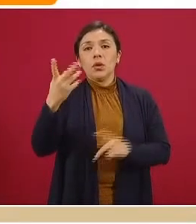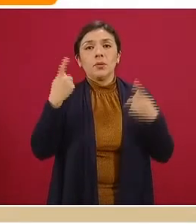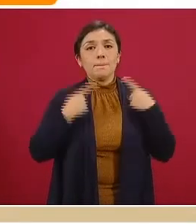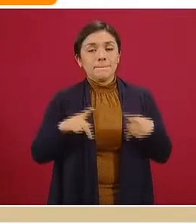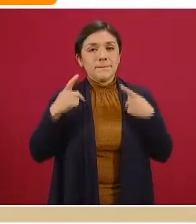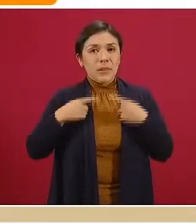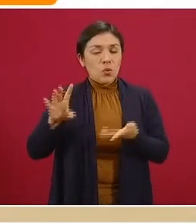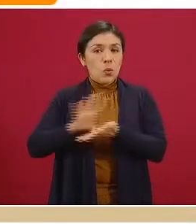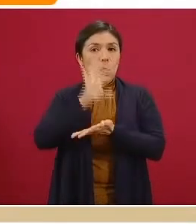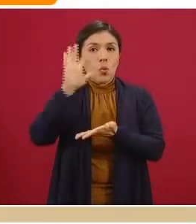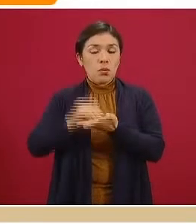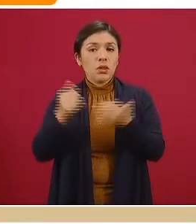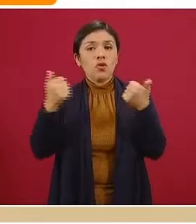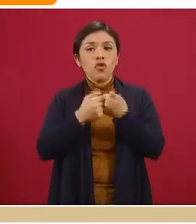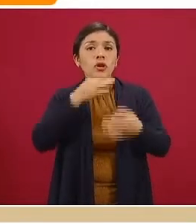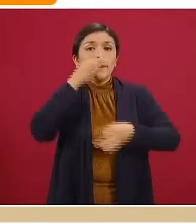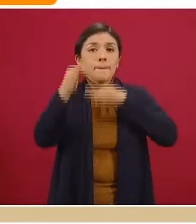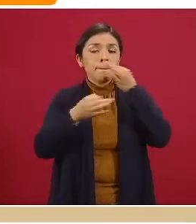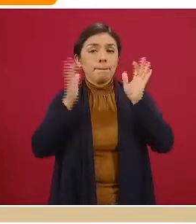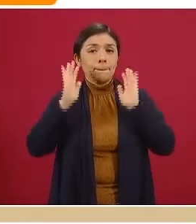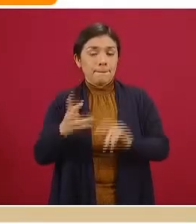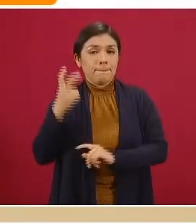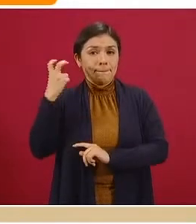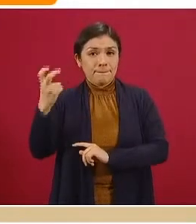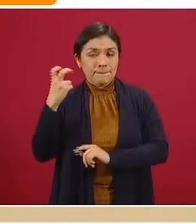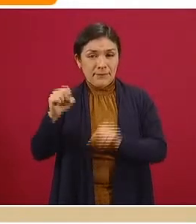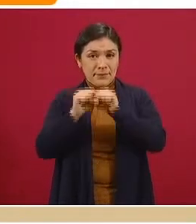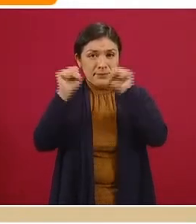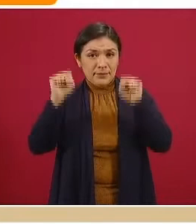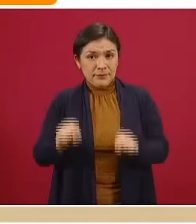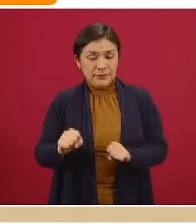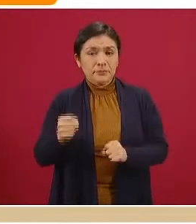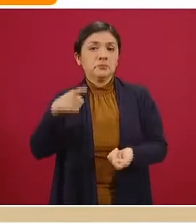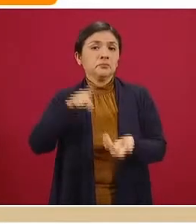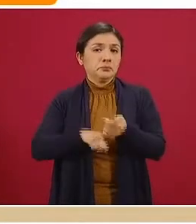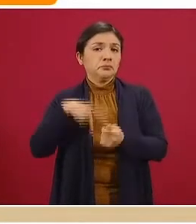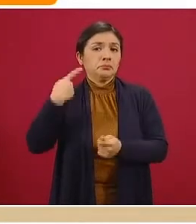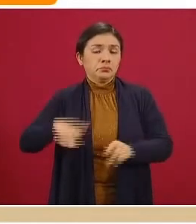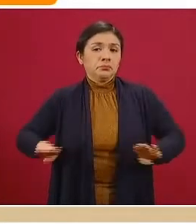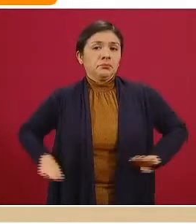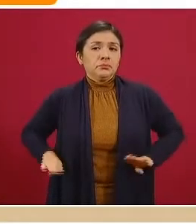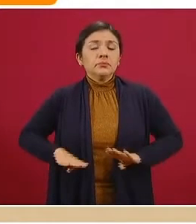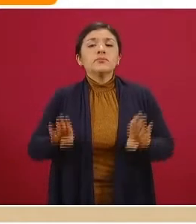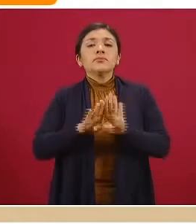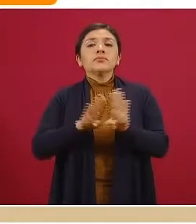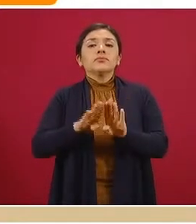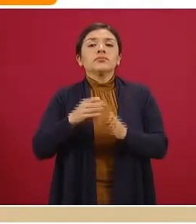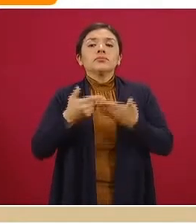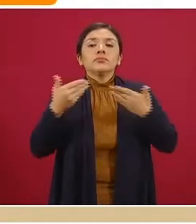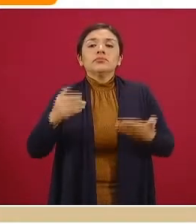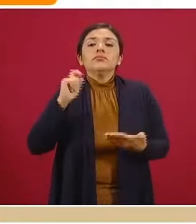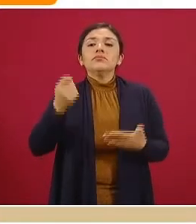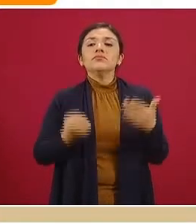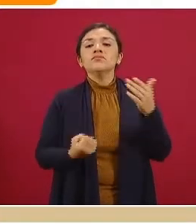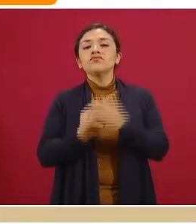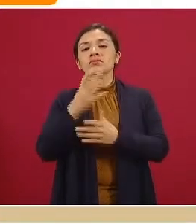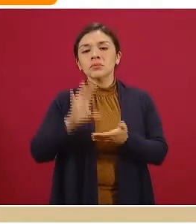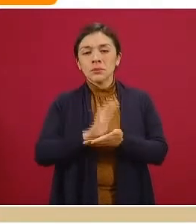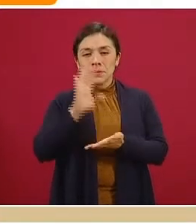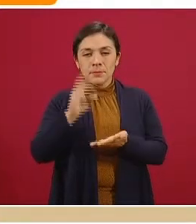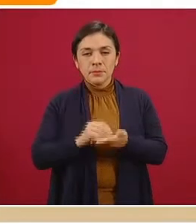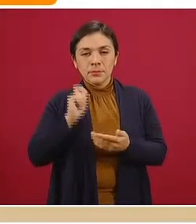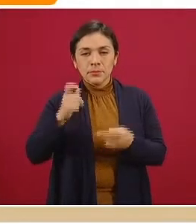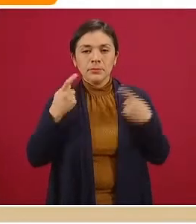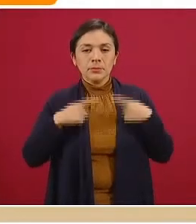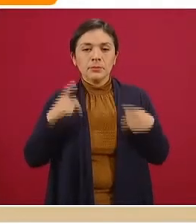1.935.334 personas notificadas en este sistema y que corresponden entonces ahora a ese nuevo total, ¿no?,